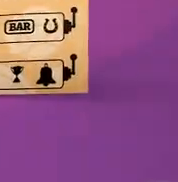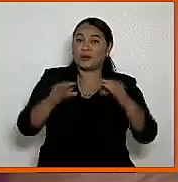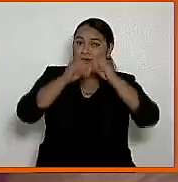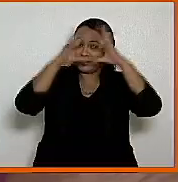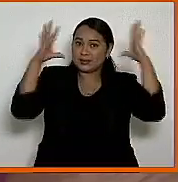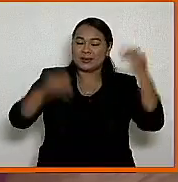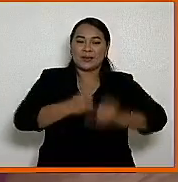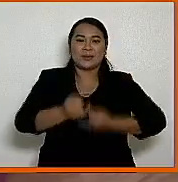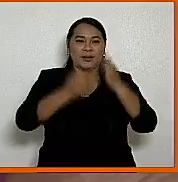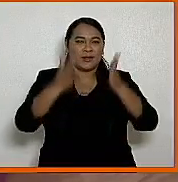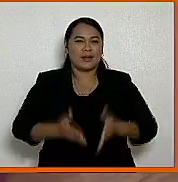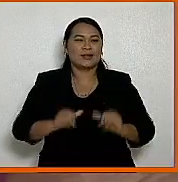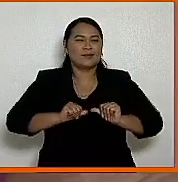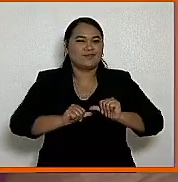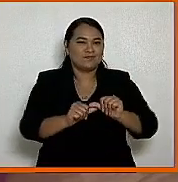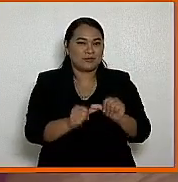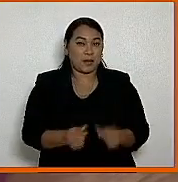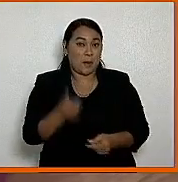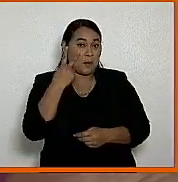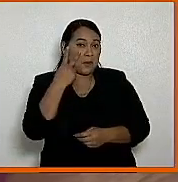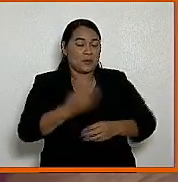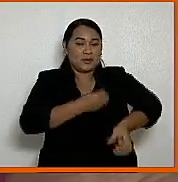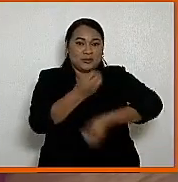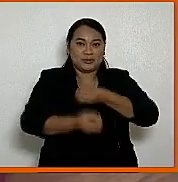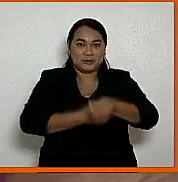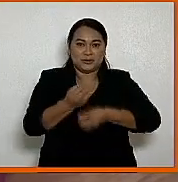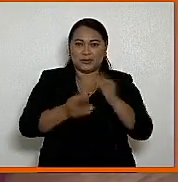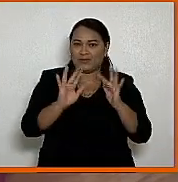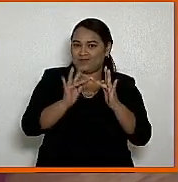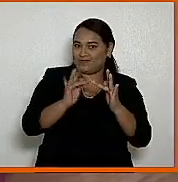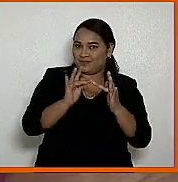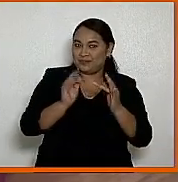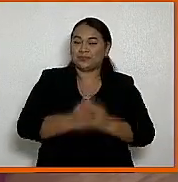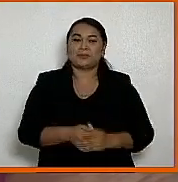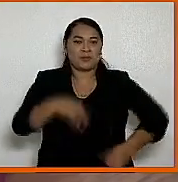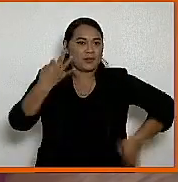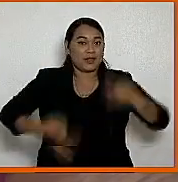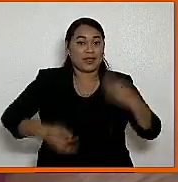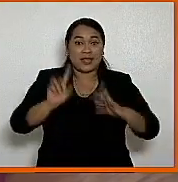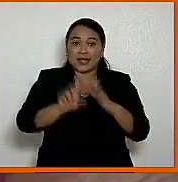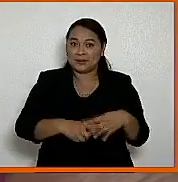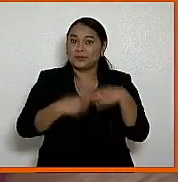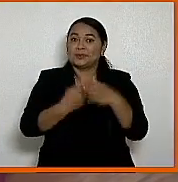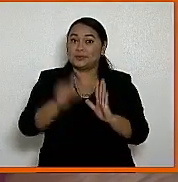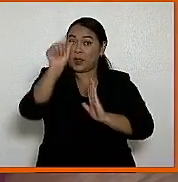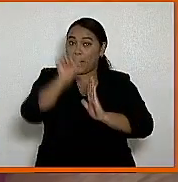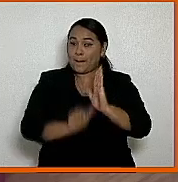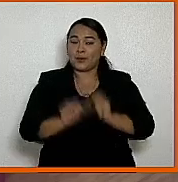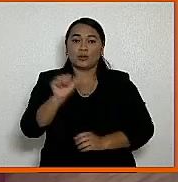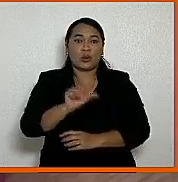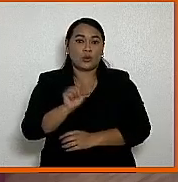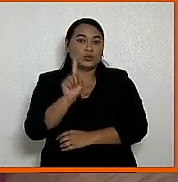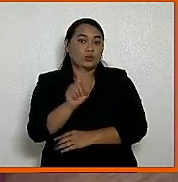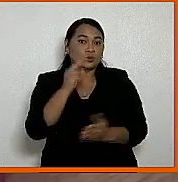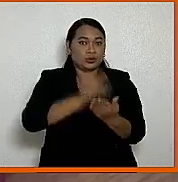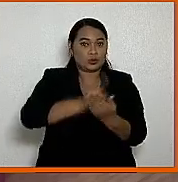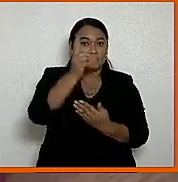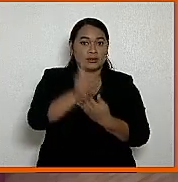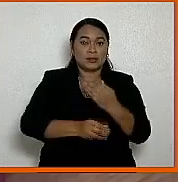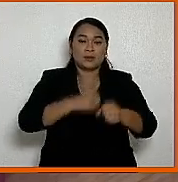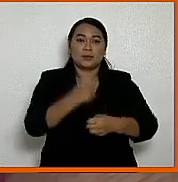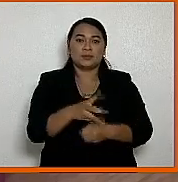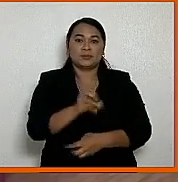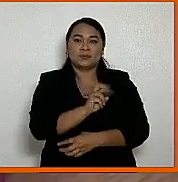día, queridos jugadores, que siempre están atentos y conectados a cada uno de nuestros sorteos. Feliz inicio de mes, hoy 1 de diciembre del año